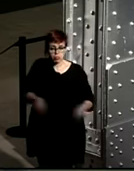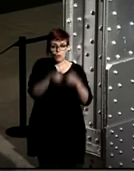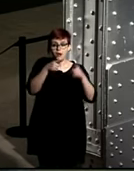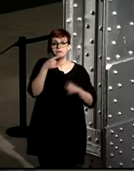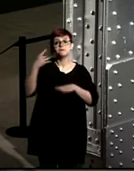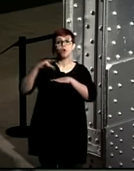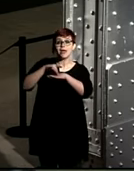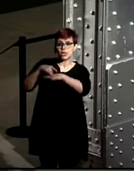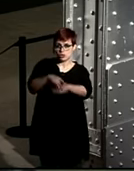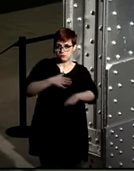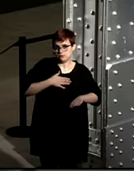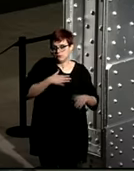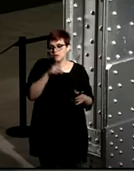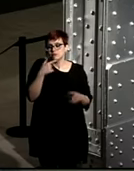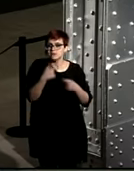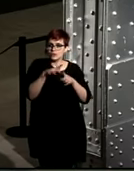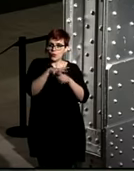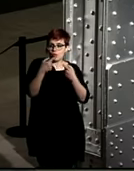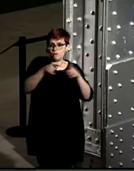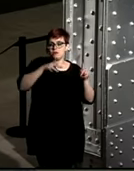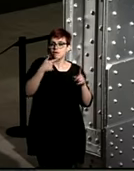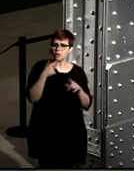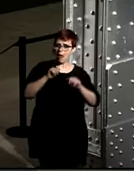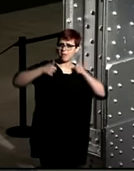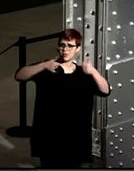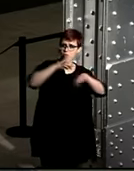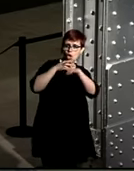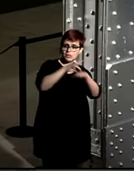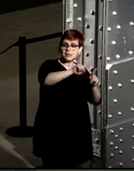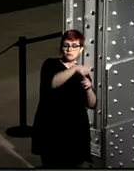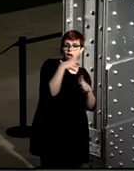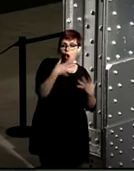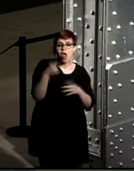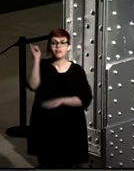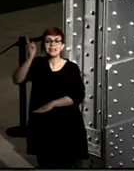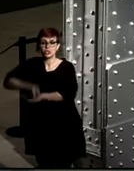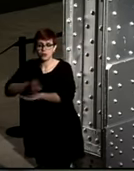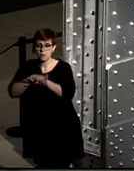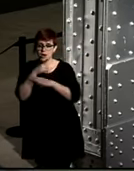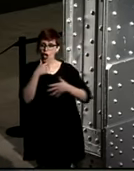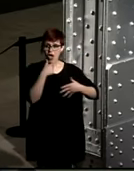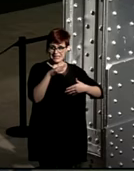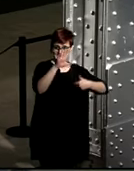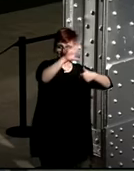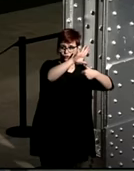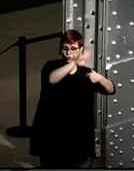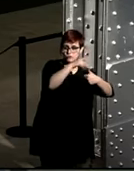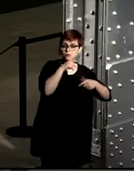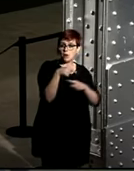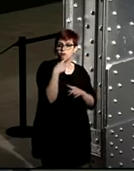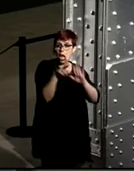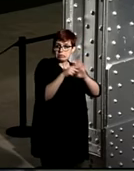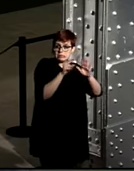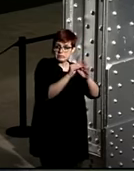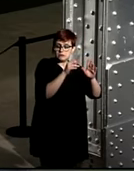los guionistas, que es mi caso, yo soy un guionista, llega a director. En Estados Unidos estás escribiendo una serie y el año que viene